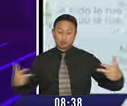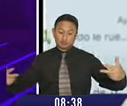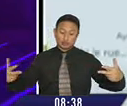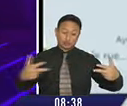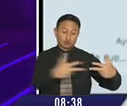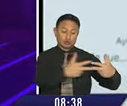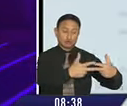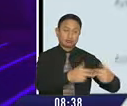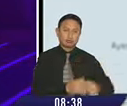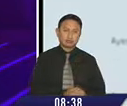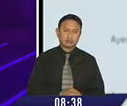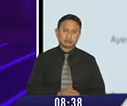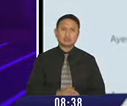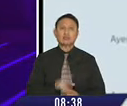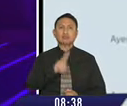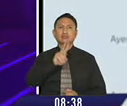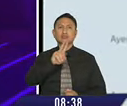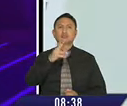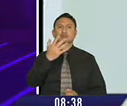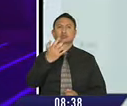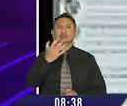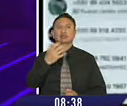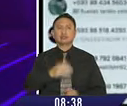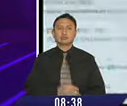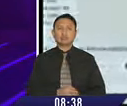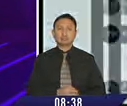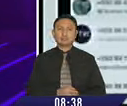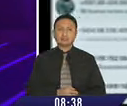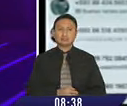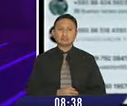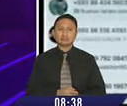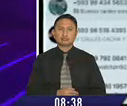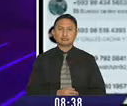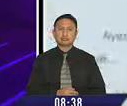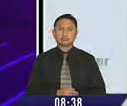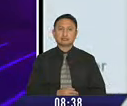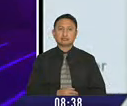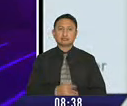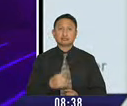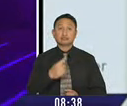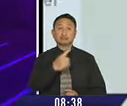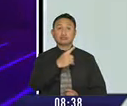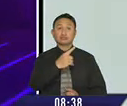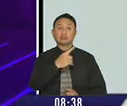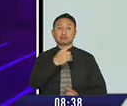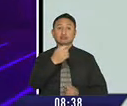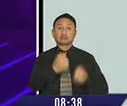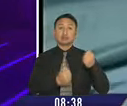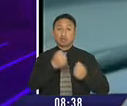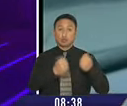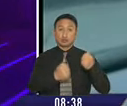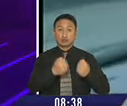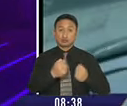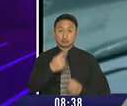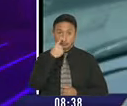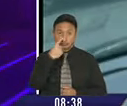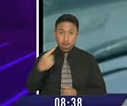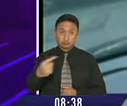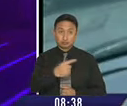República, 14 y 15 del día. ¿Dónde está el auto? Aquí está el auto. Este. Ahí